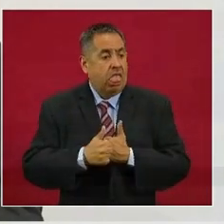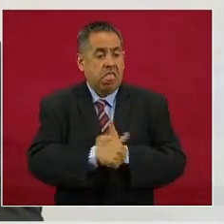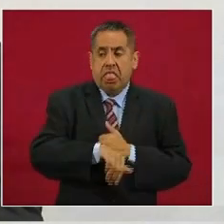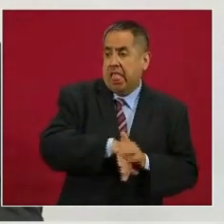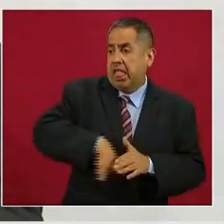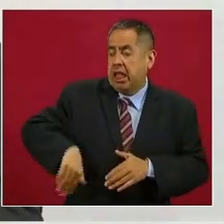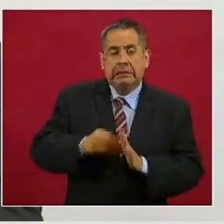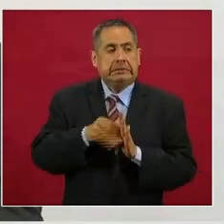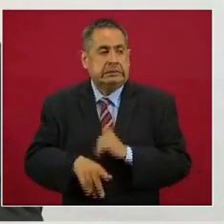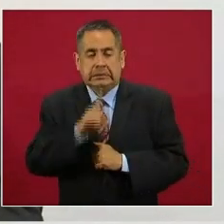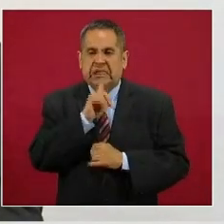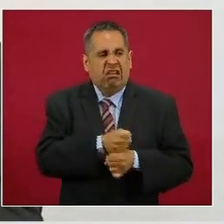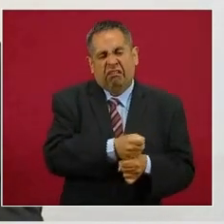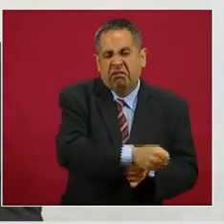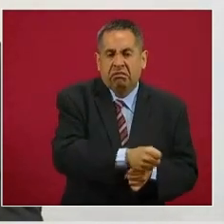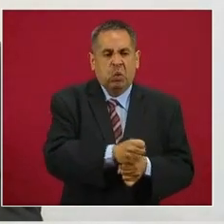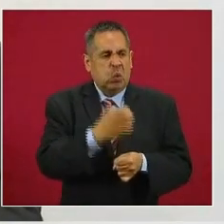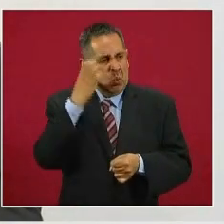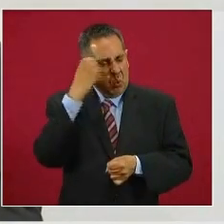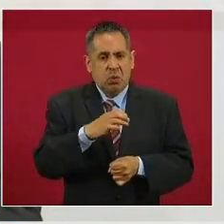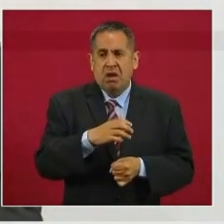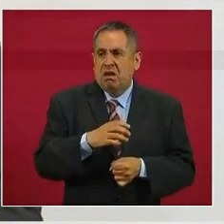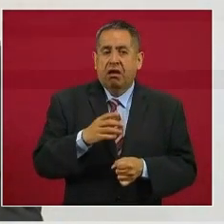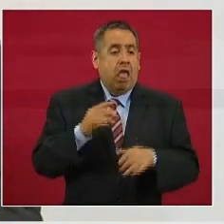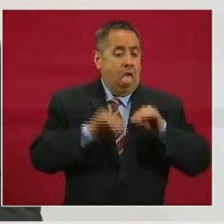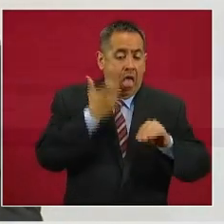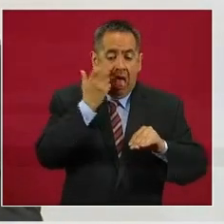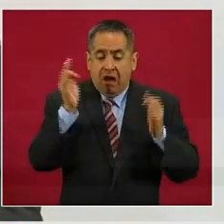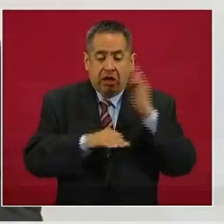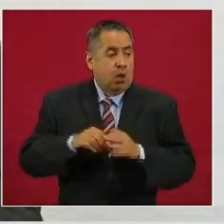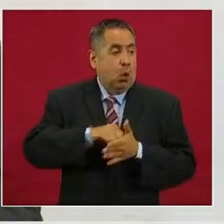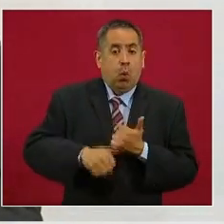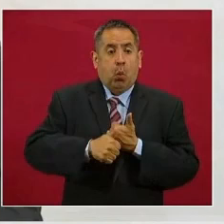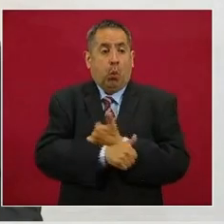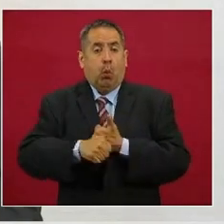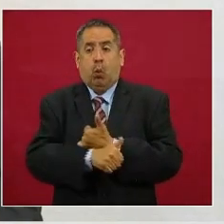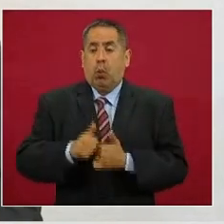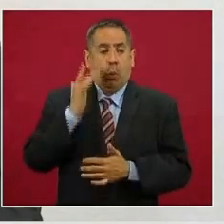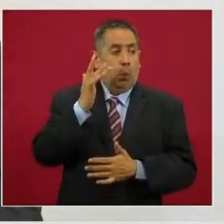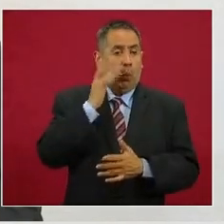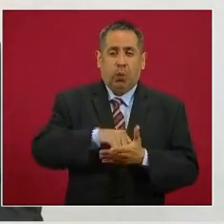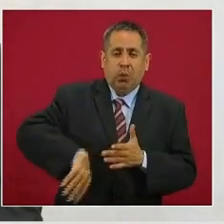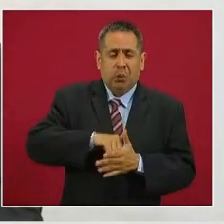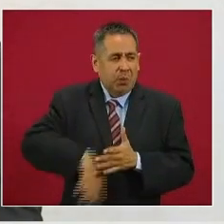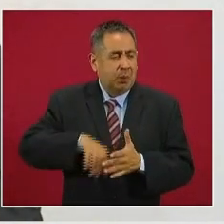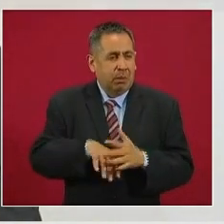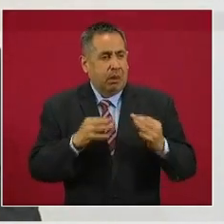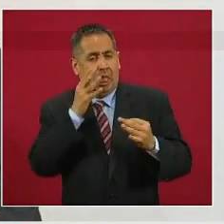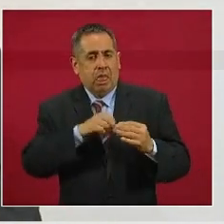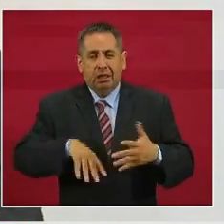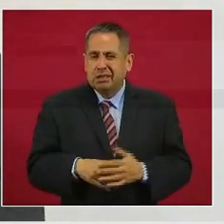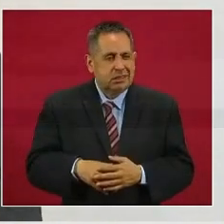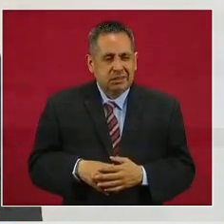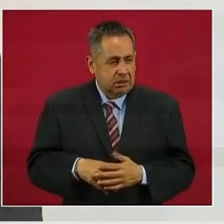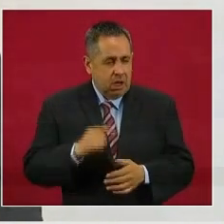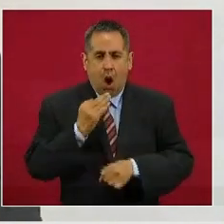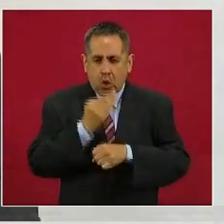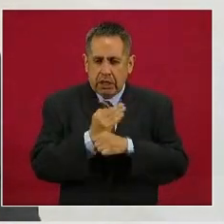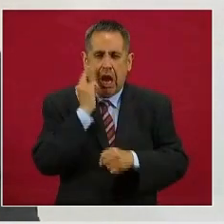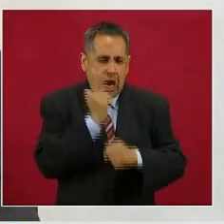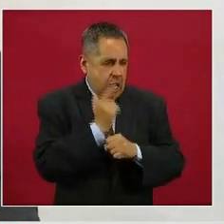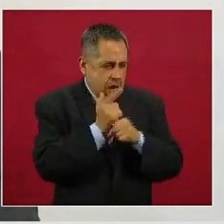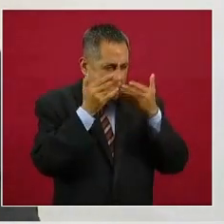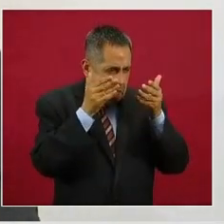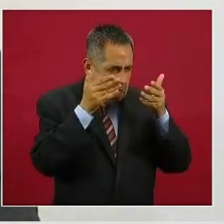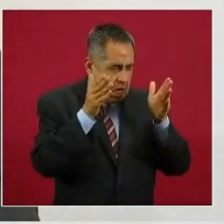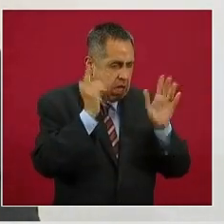encubrieron, mintieron, torturaron, realizaron falsas diligencias y trataron de ocultar, con impunidad y con escándalos mediáticos, una trama que ahora se ha logrado exhibir